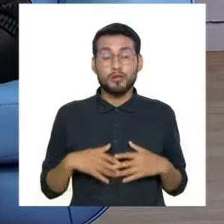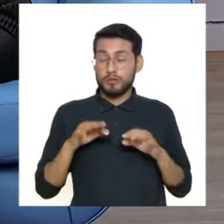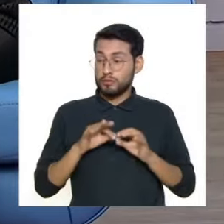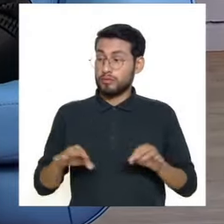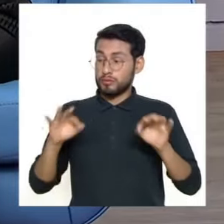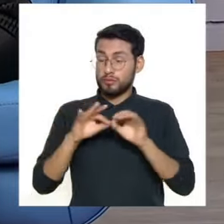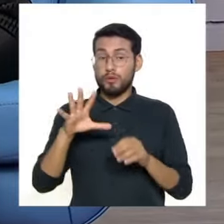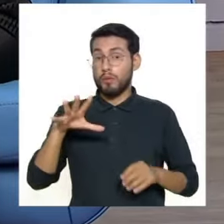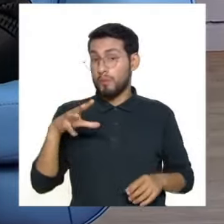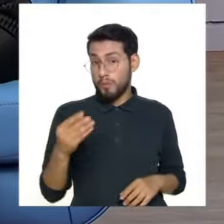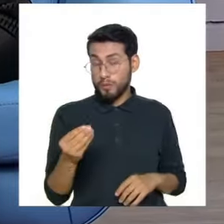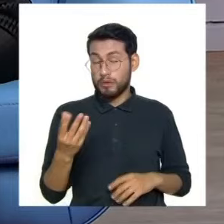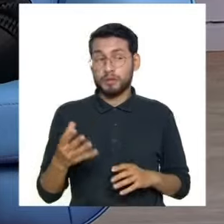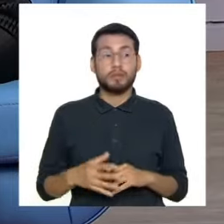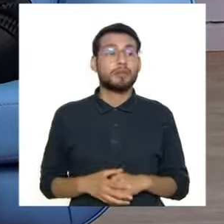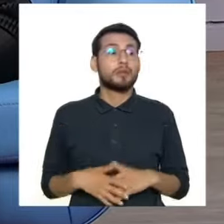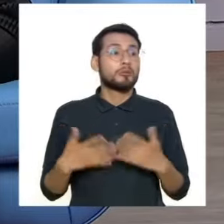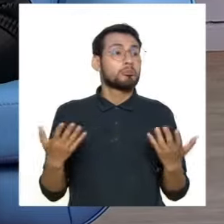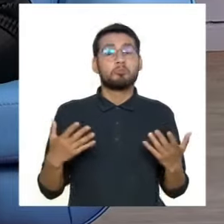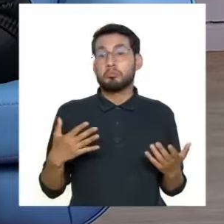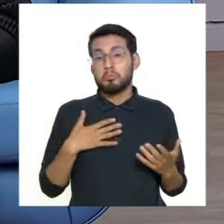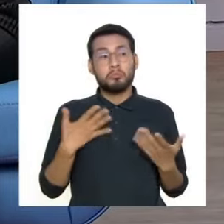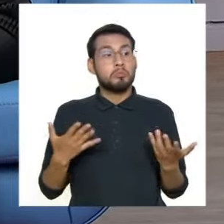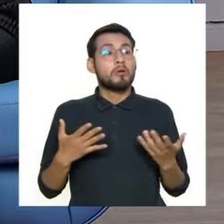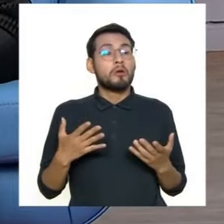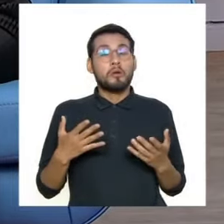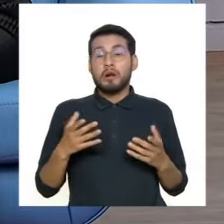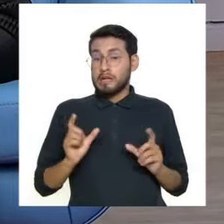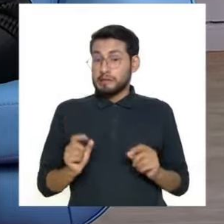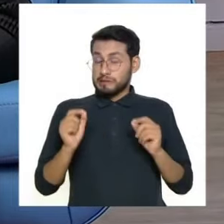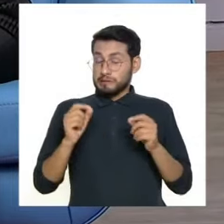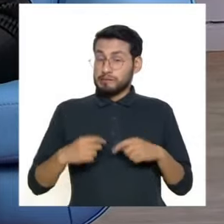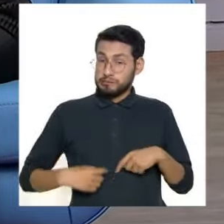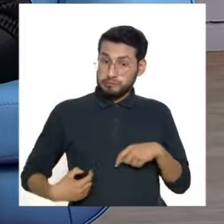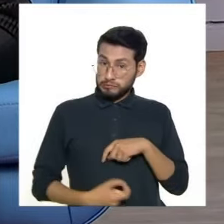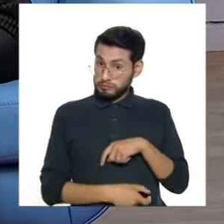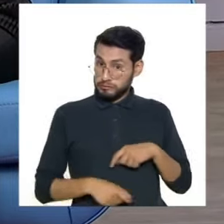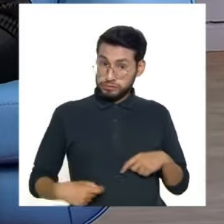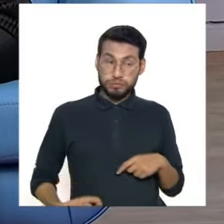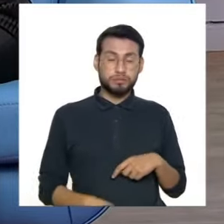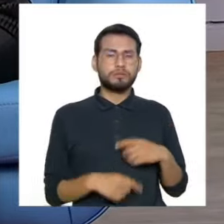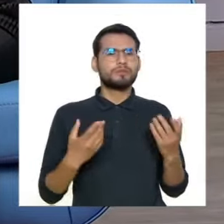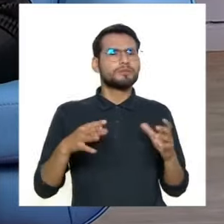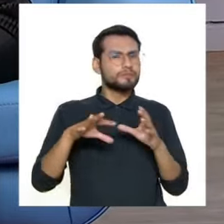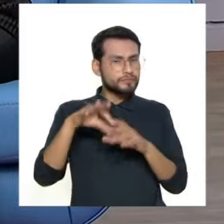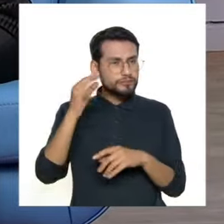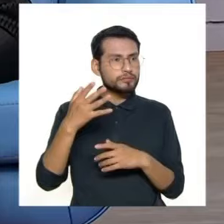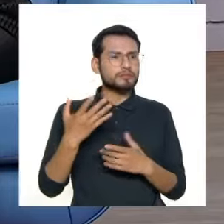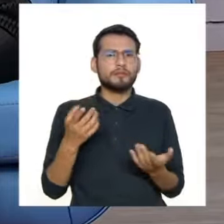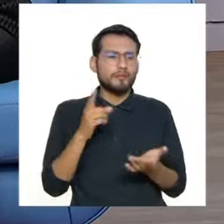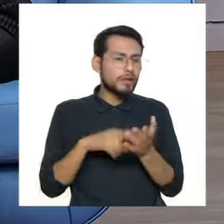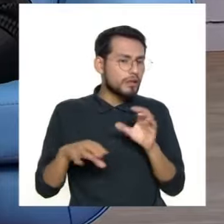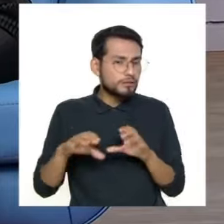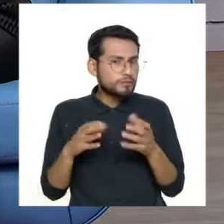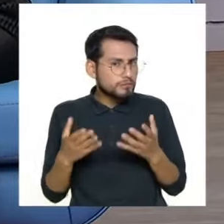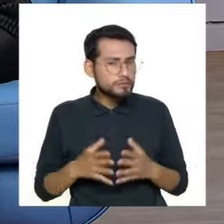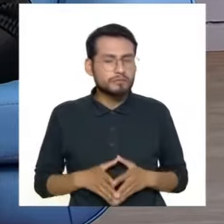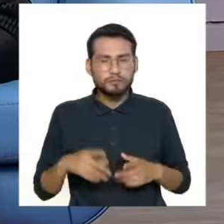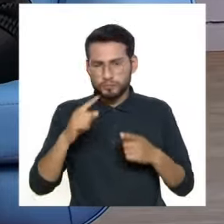importantes porque Más allá de que uno pueda venir pues ya diseñado para tener un cáncer de colon el diagnóstico qué debo de hacer